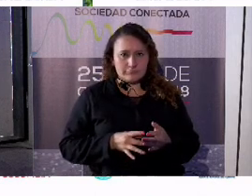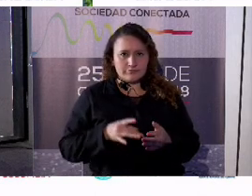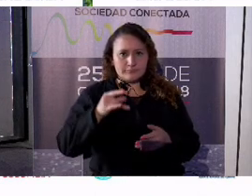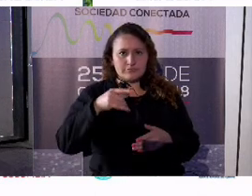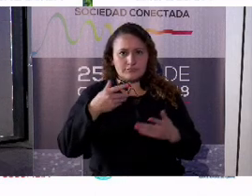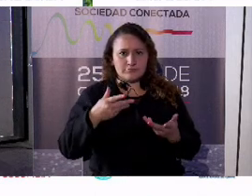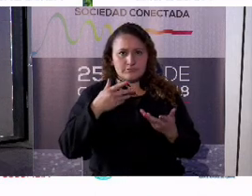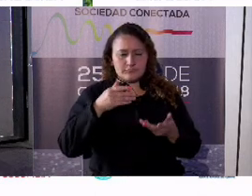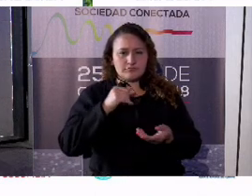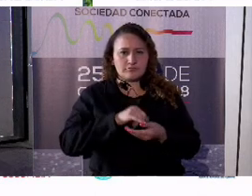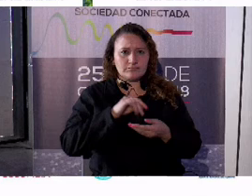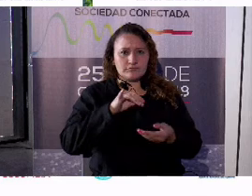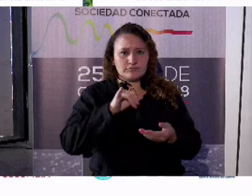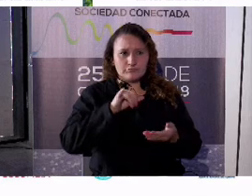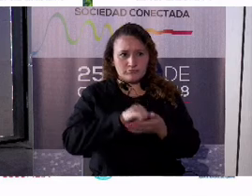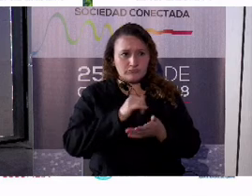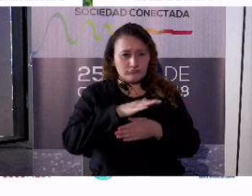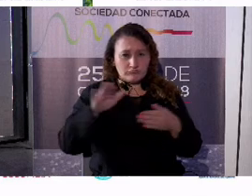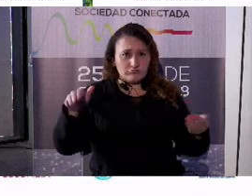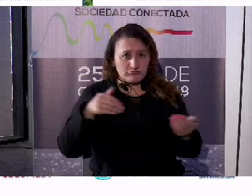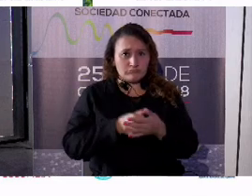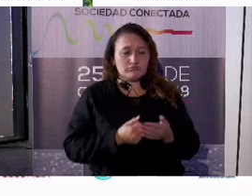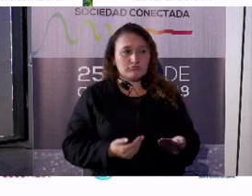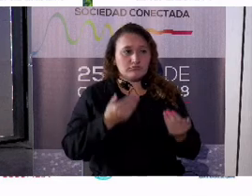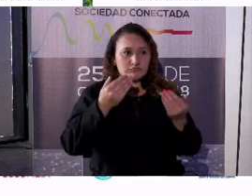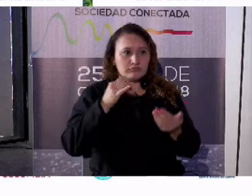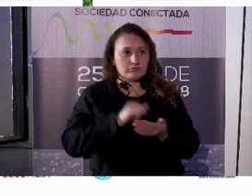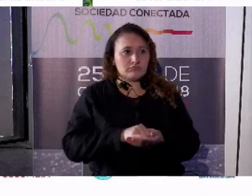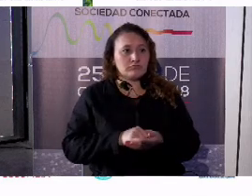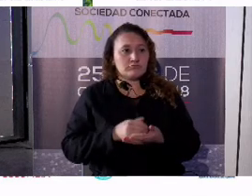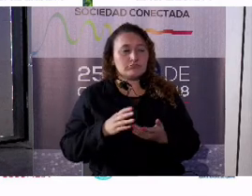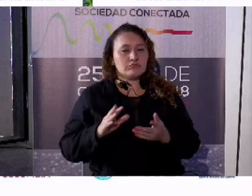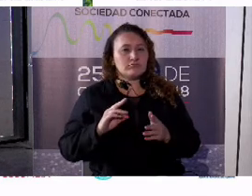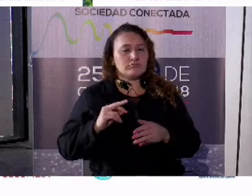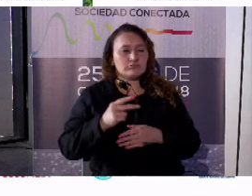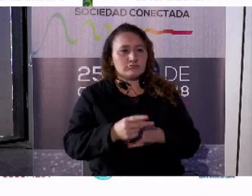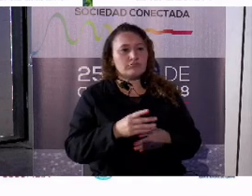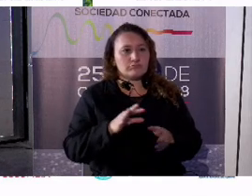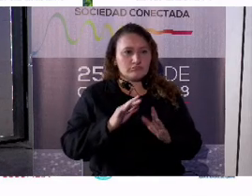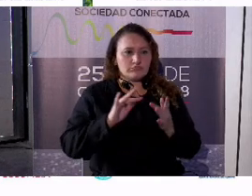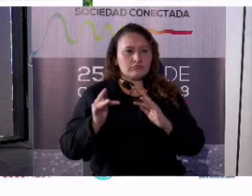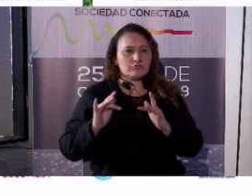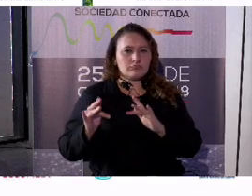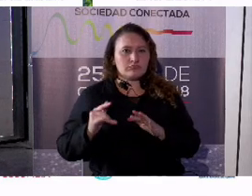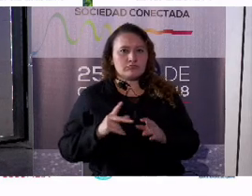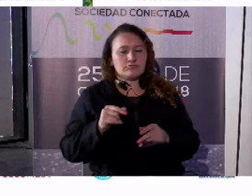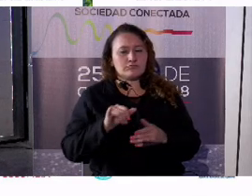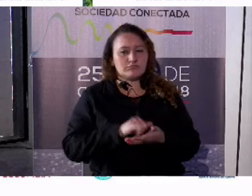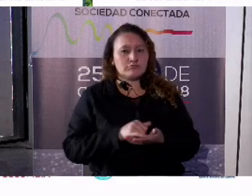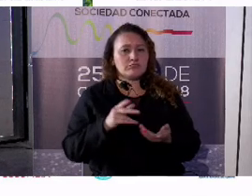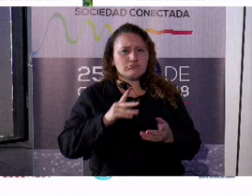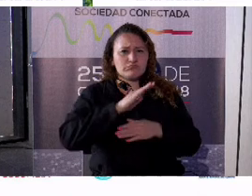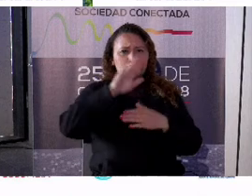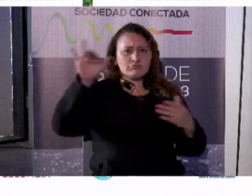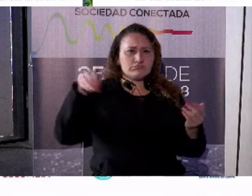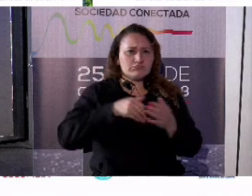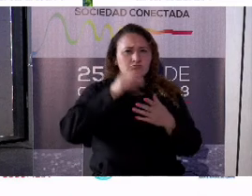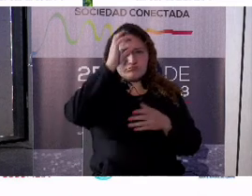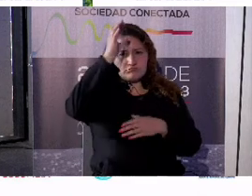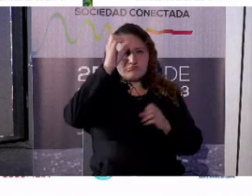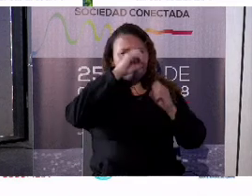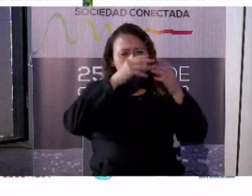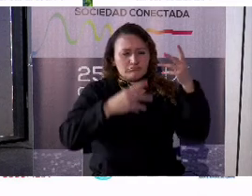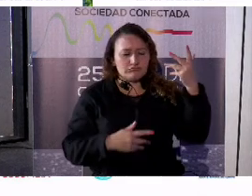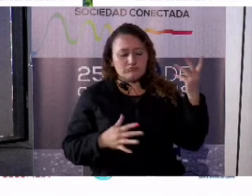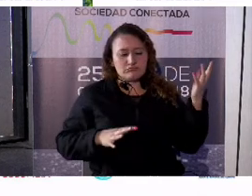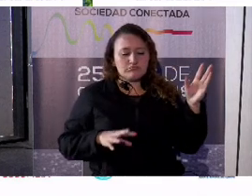funcione y las tecnologías ya de evolución de de de redes celulares y voy a aterrizar un poco todos estos conceptos con casos de